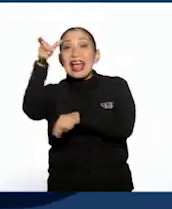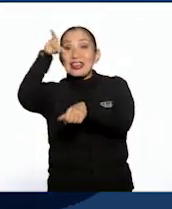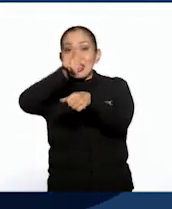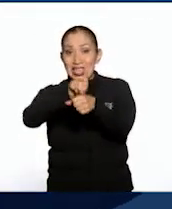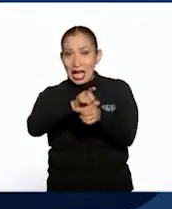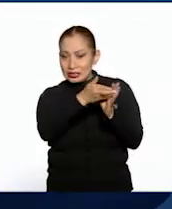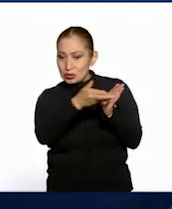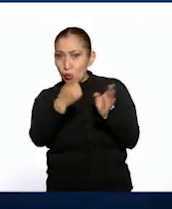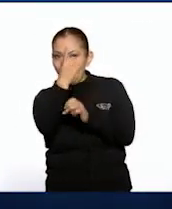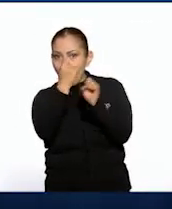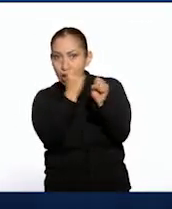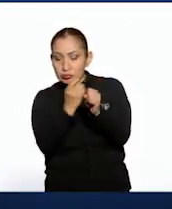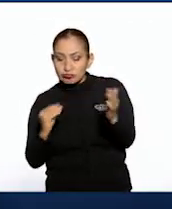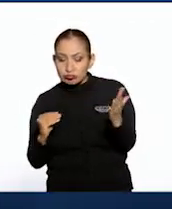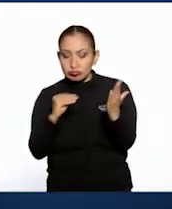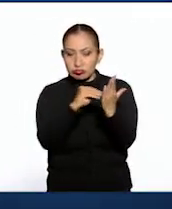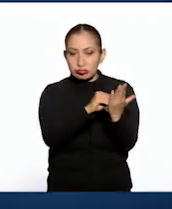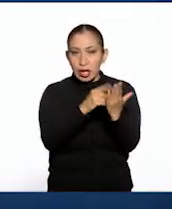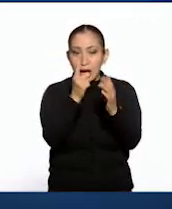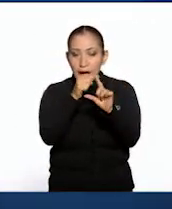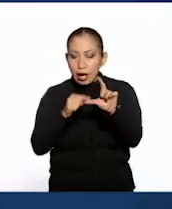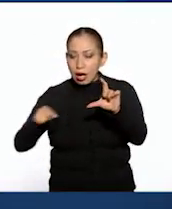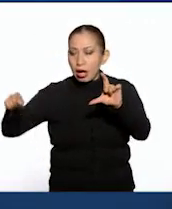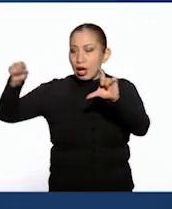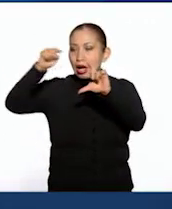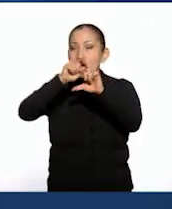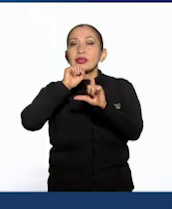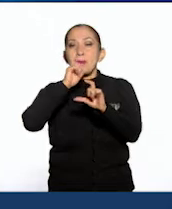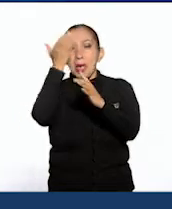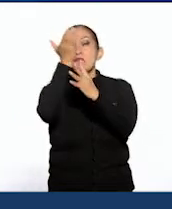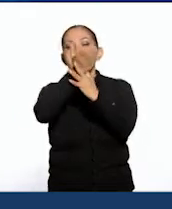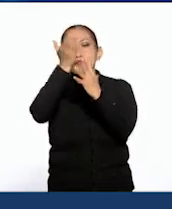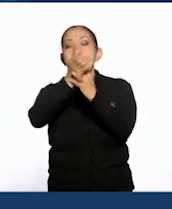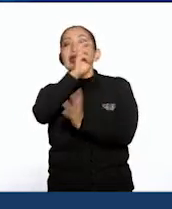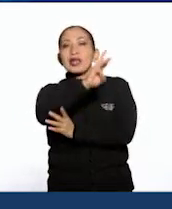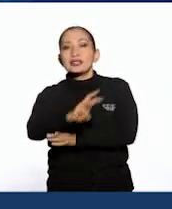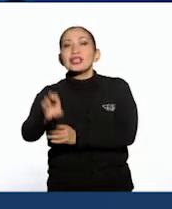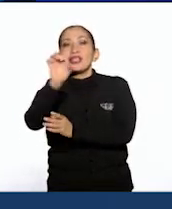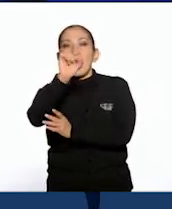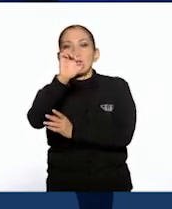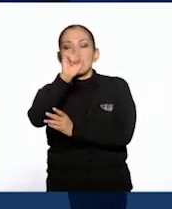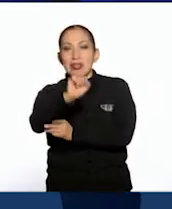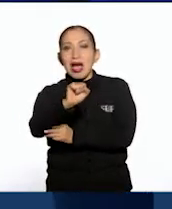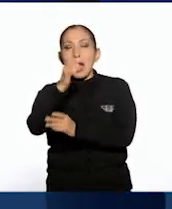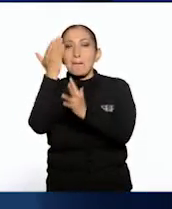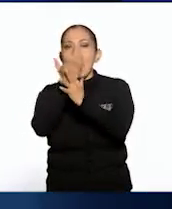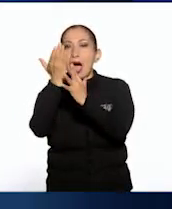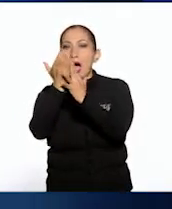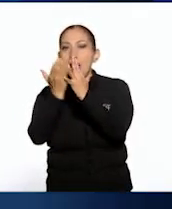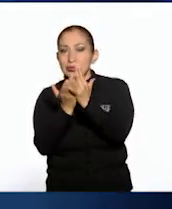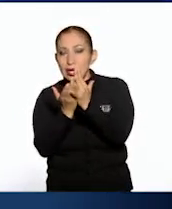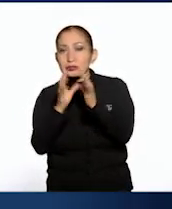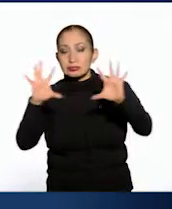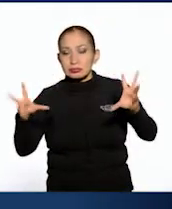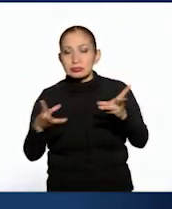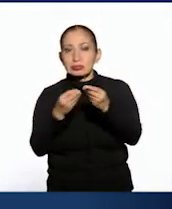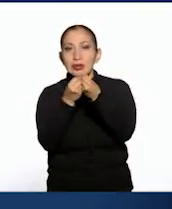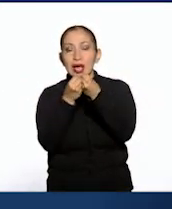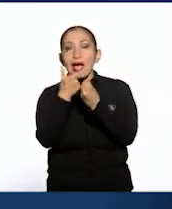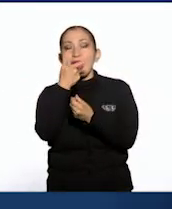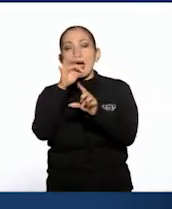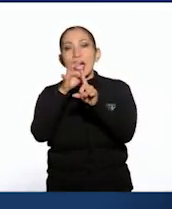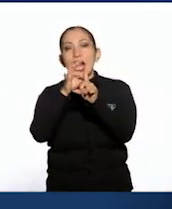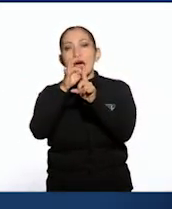días, establecieron que la circunferencia se dividiera también en 360 partes, obteniendo el